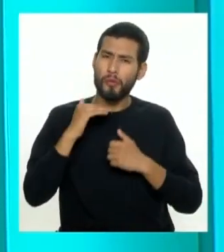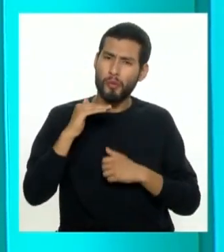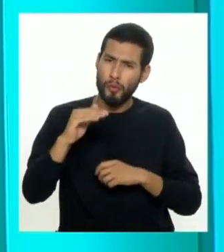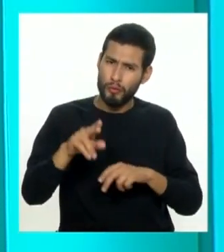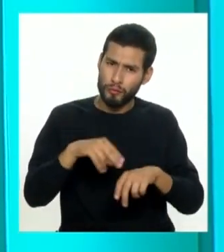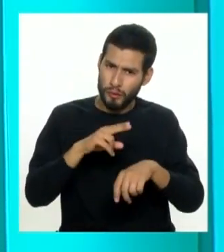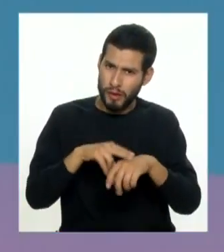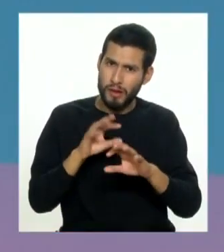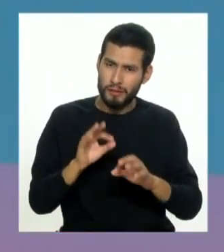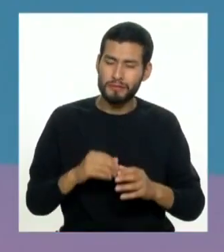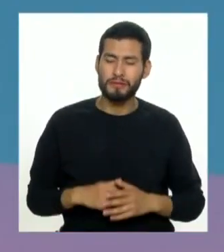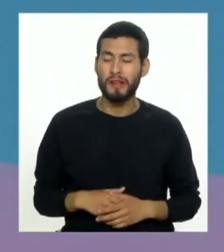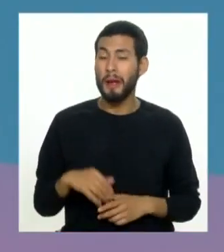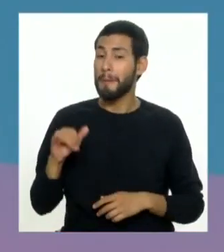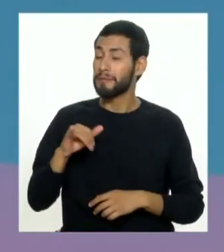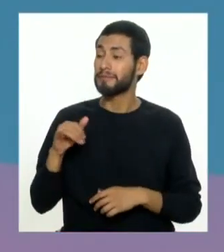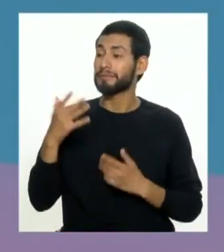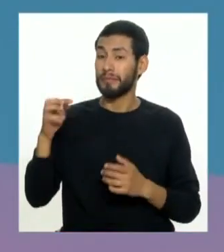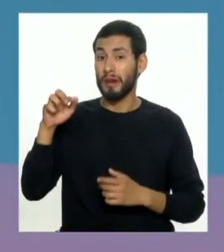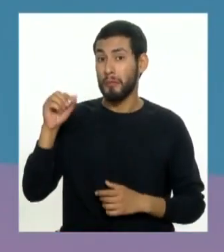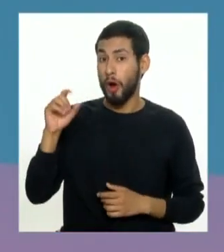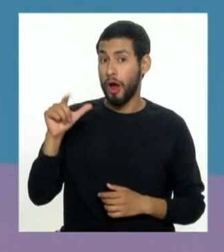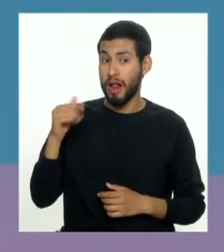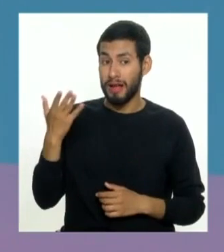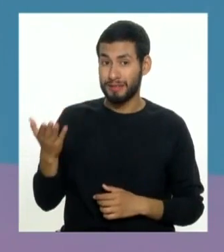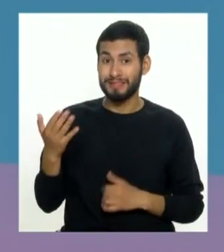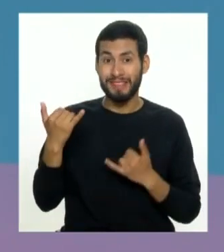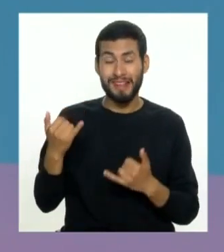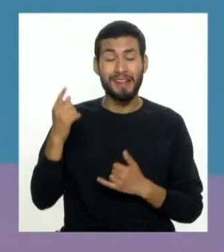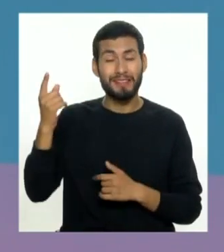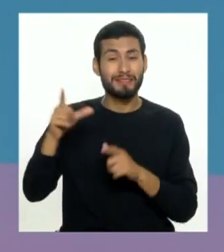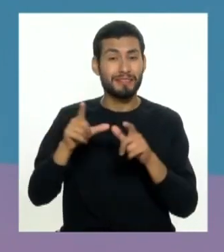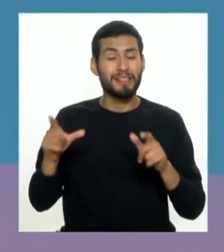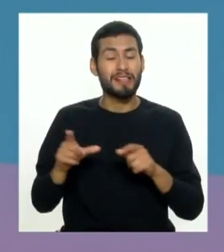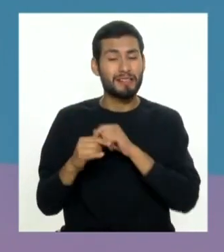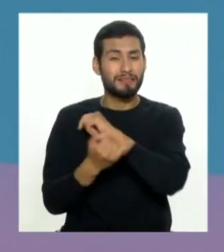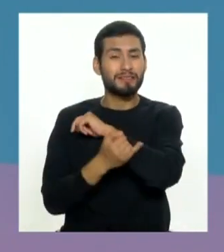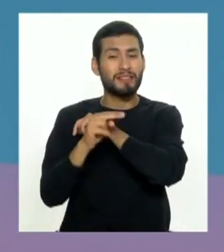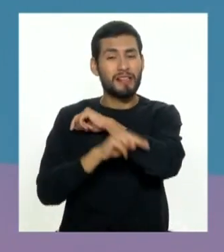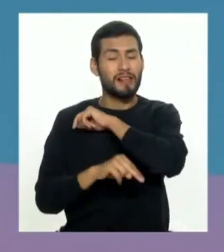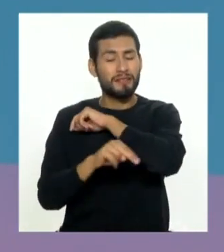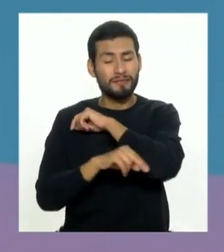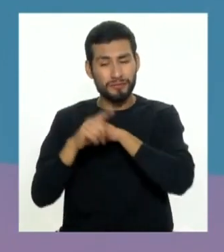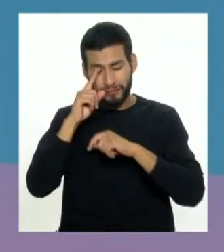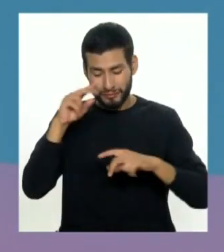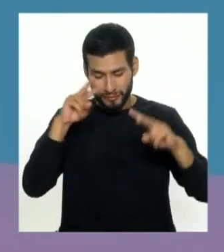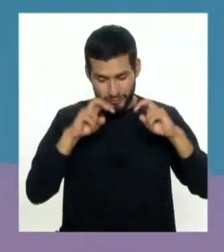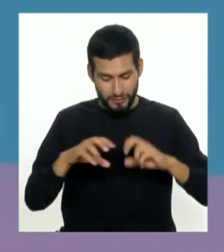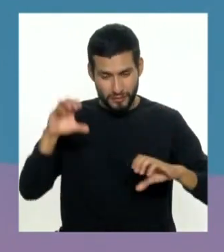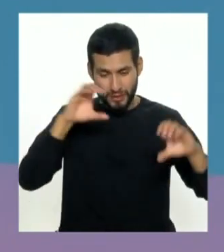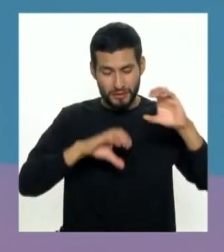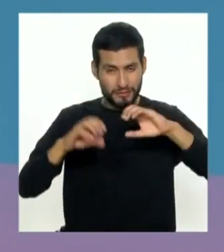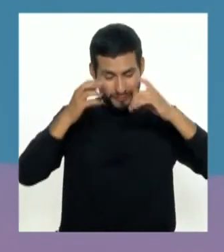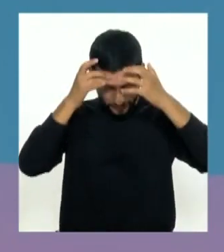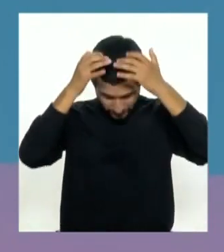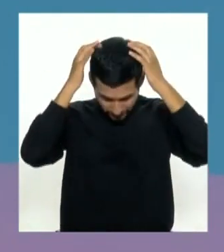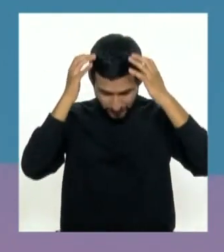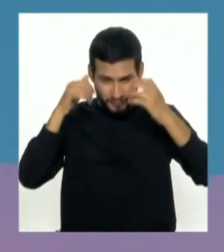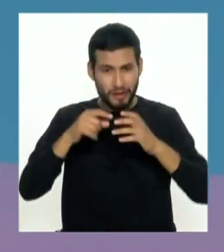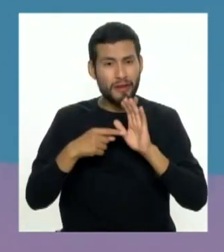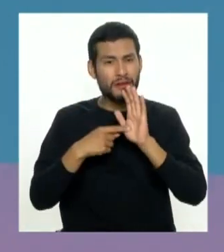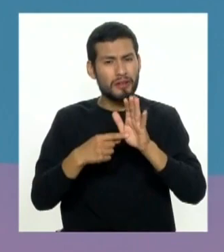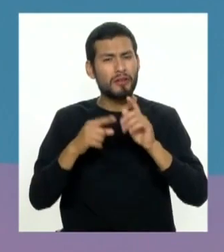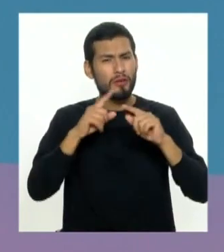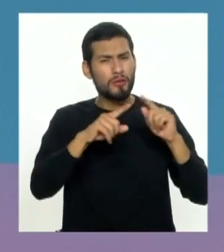Y también vamos a estar en exteriores con Paola Moreno, que se encuentra en el Instituto Nacional de Ciencias Neurológicas, donde nos va a enseñar los